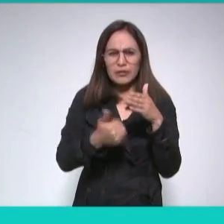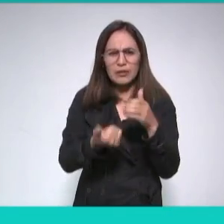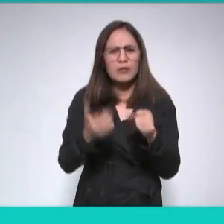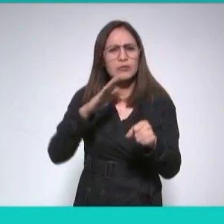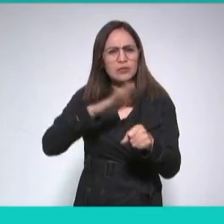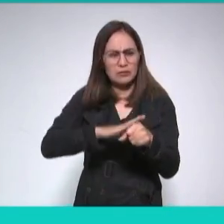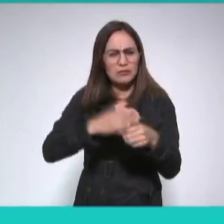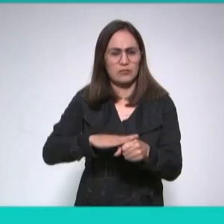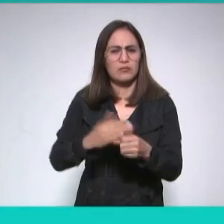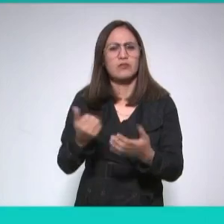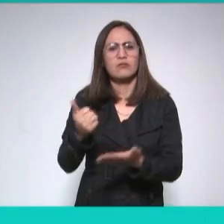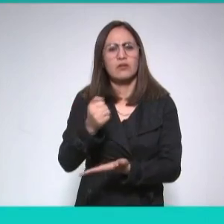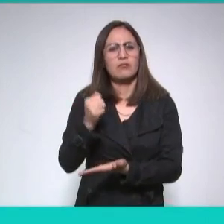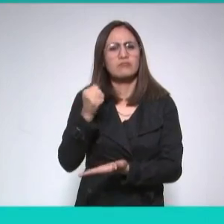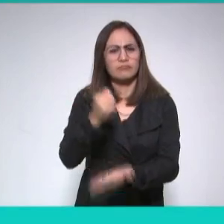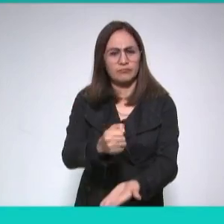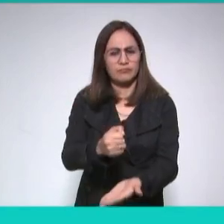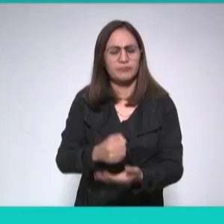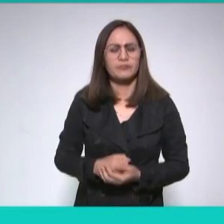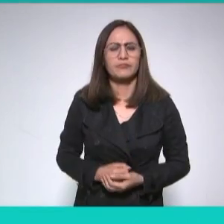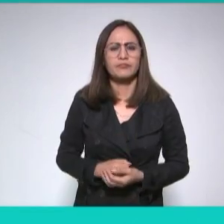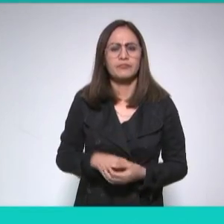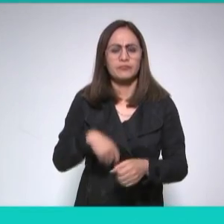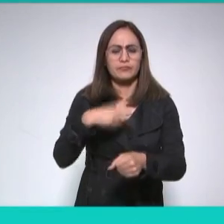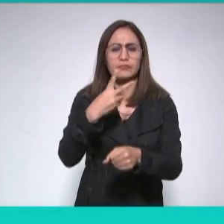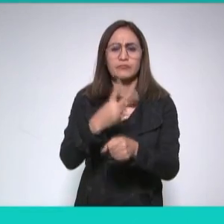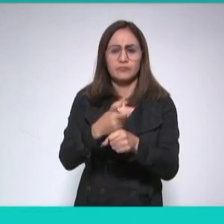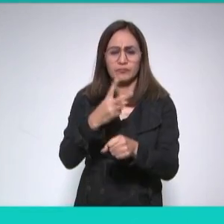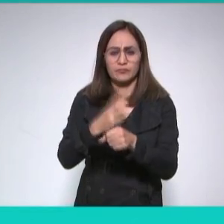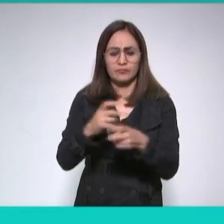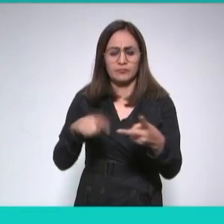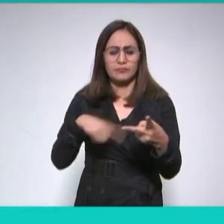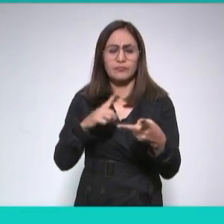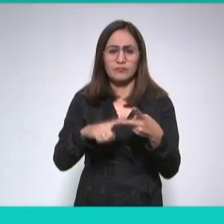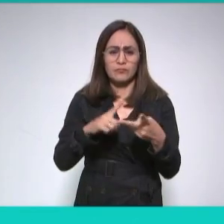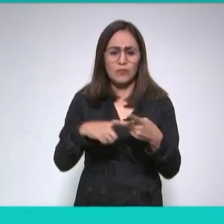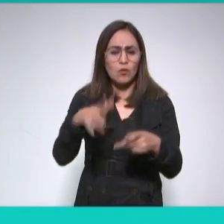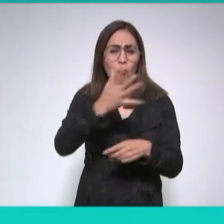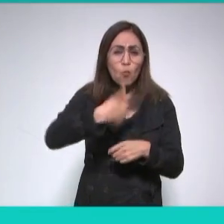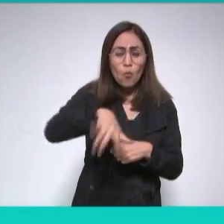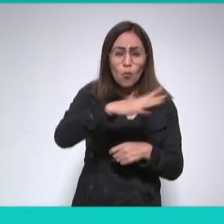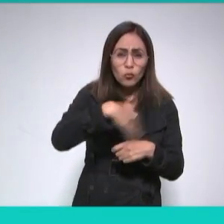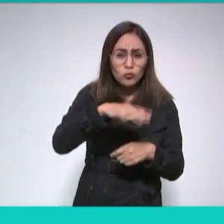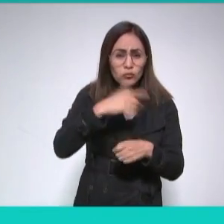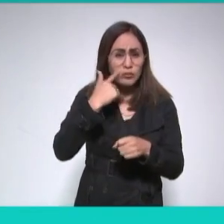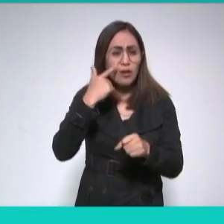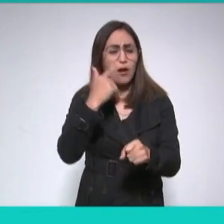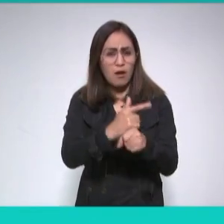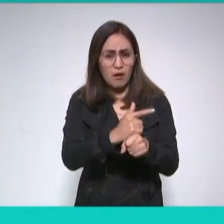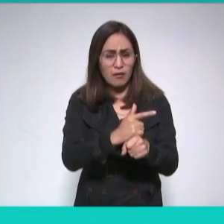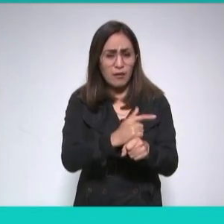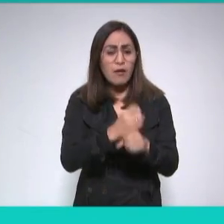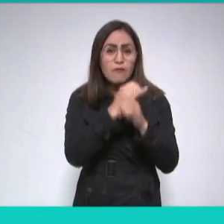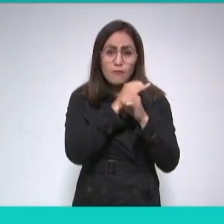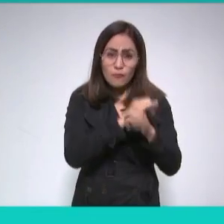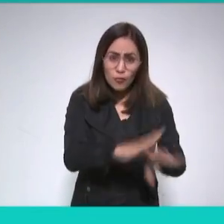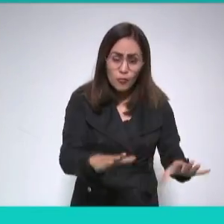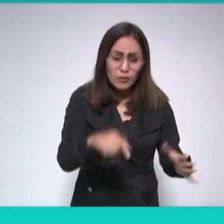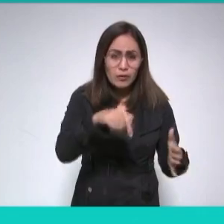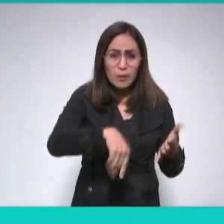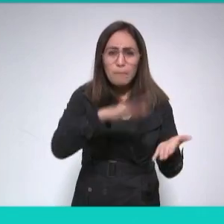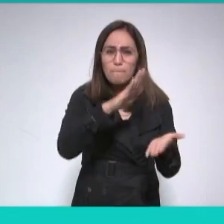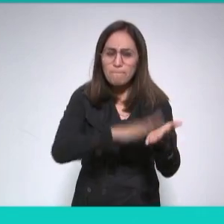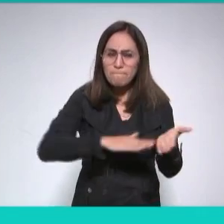administrativas competentes. Segundo, localizar y entregar toda la información que